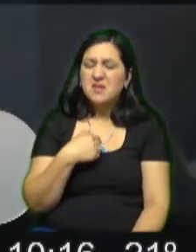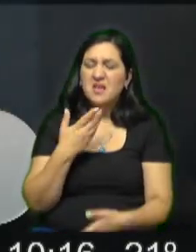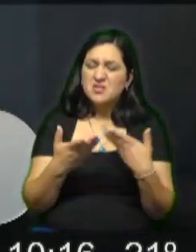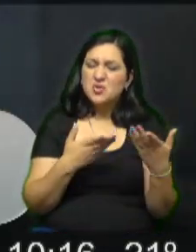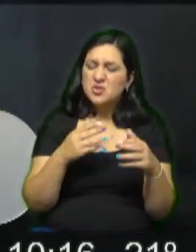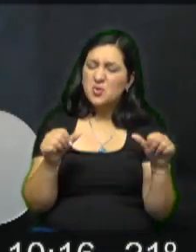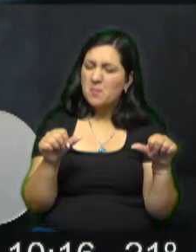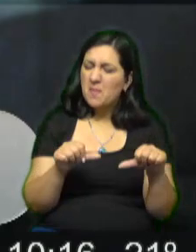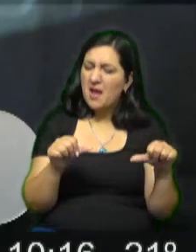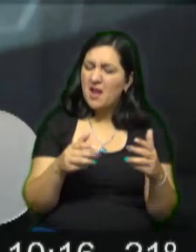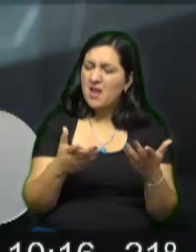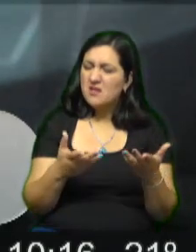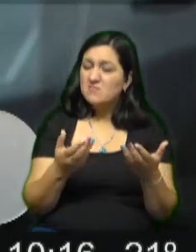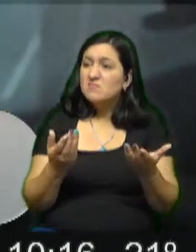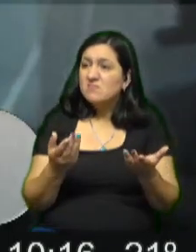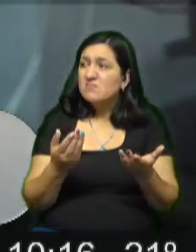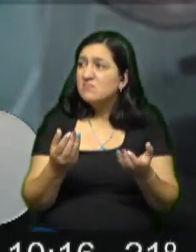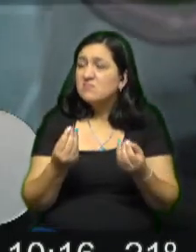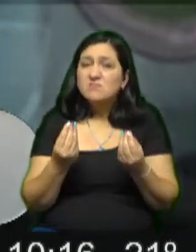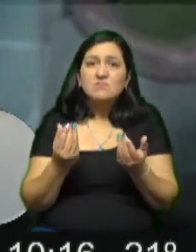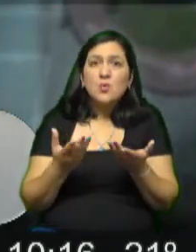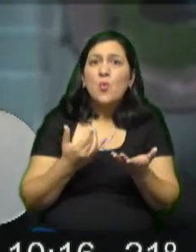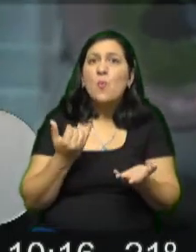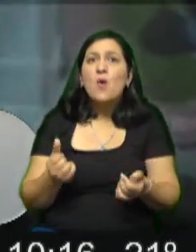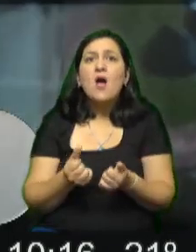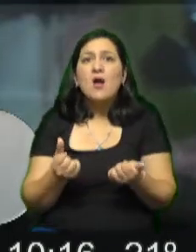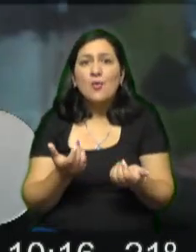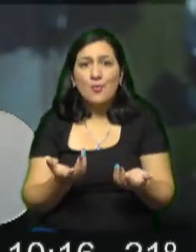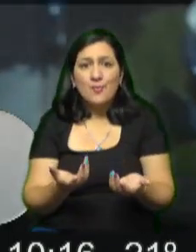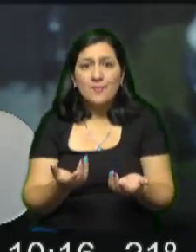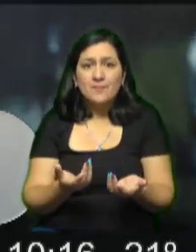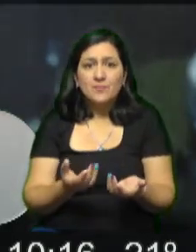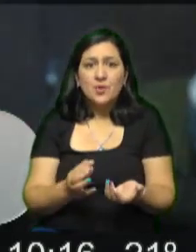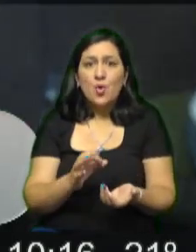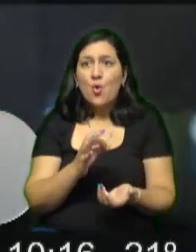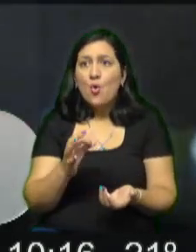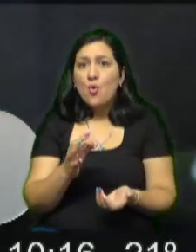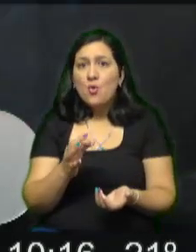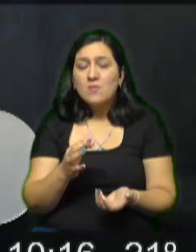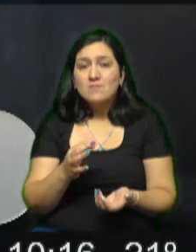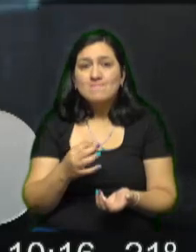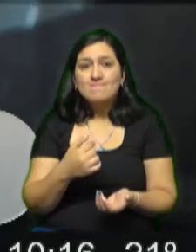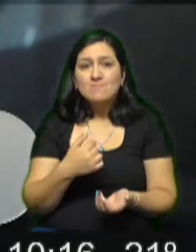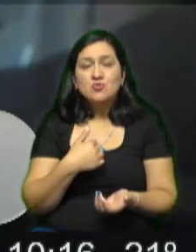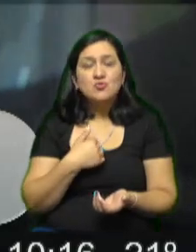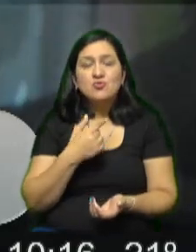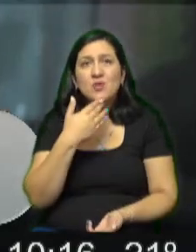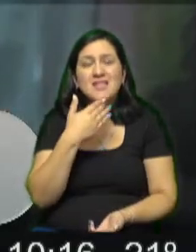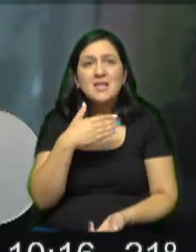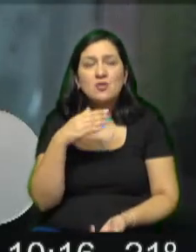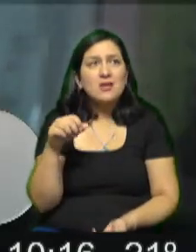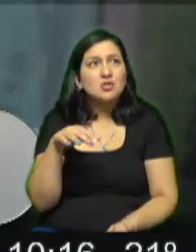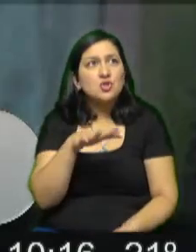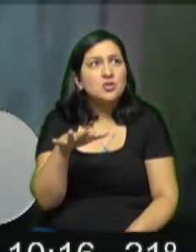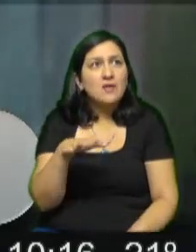canciones? ¿Dónde estará el punto, ¿no? O la sociedad esta, yo no termino de comprenderla y